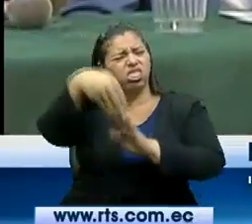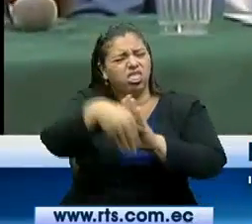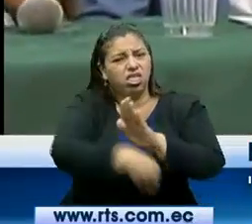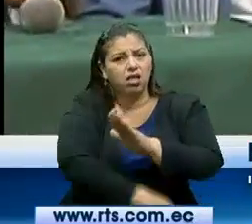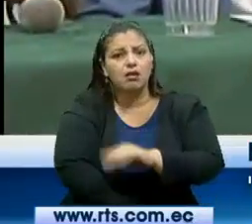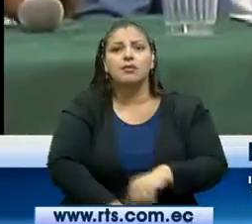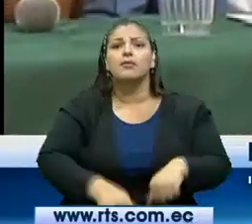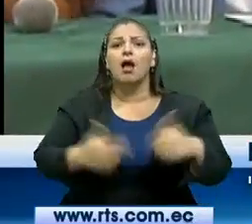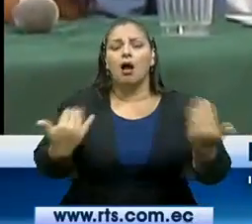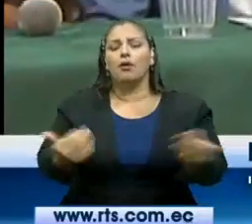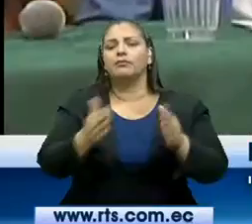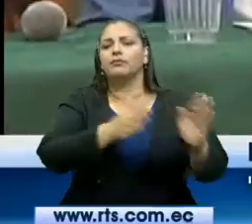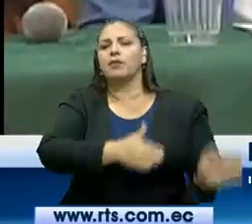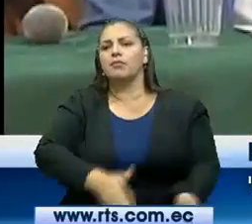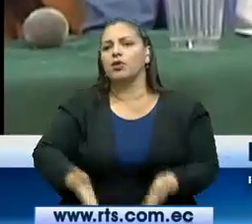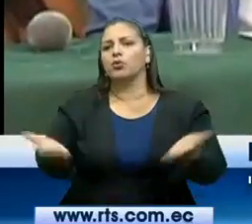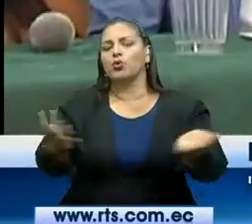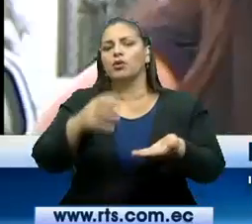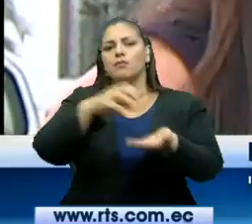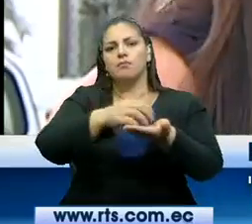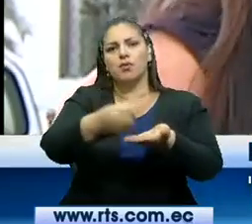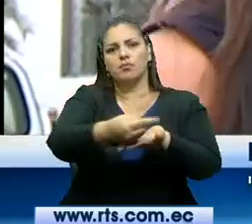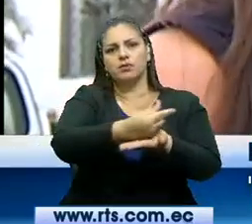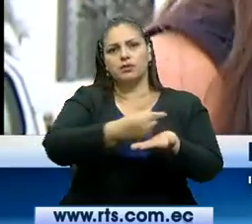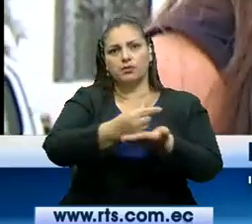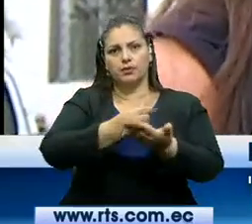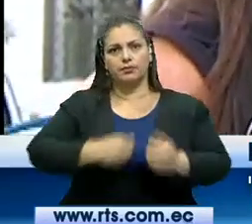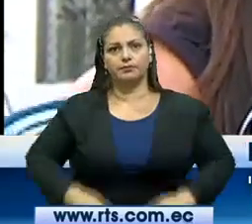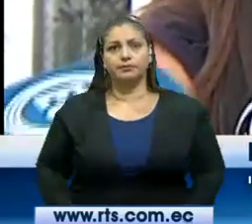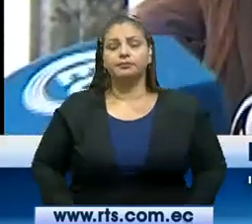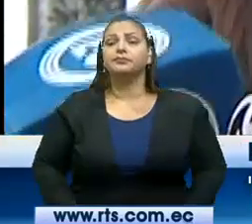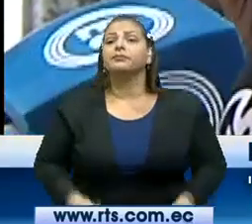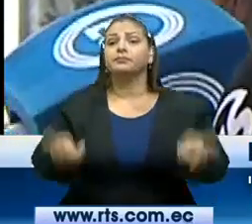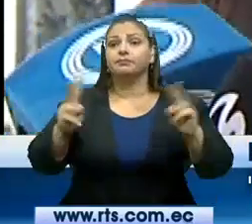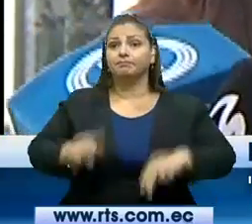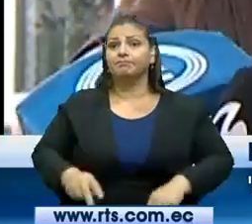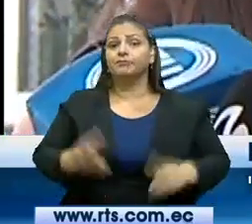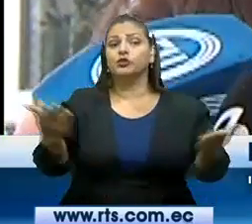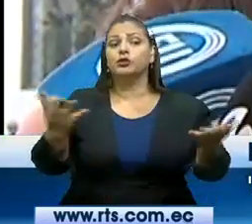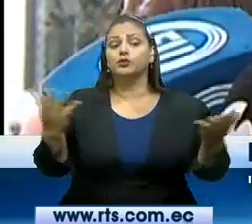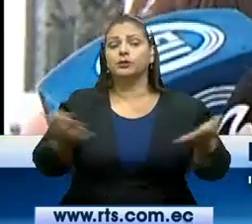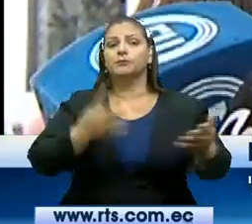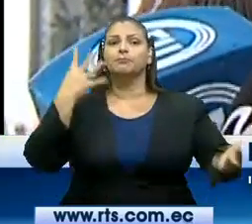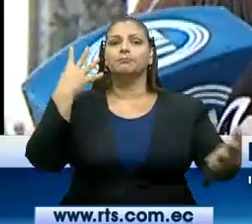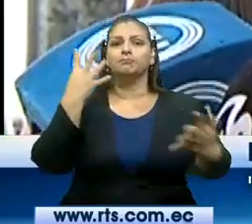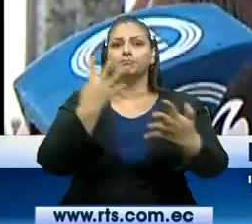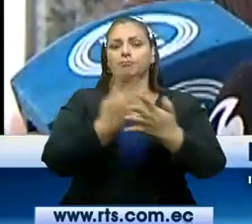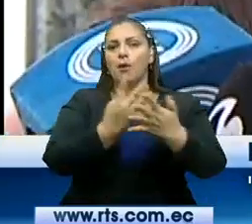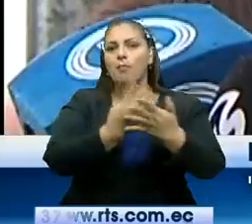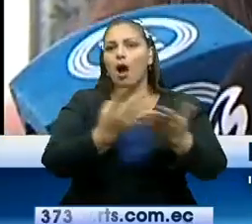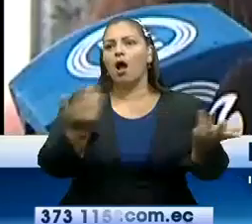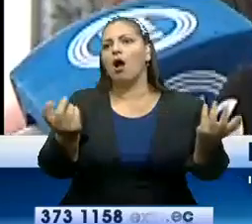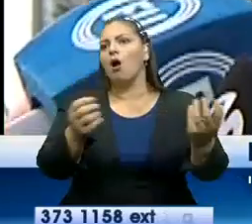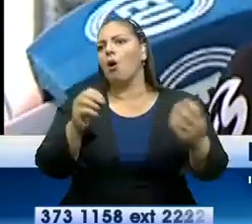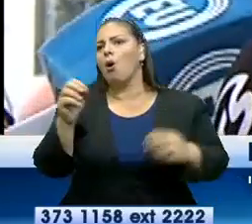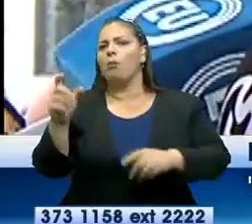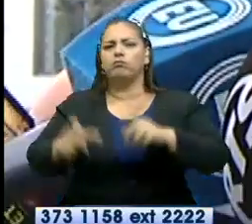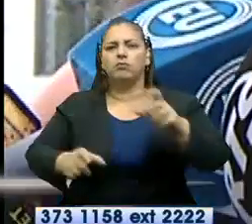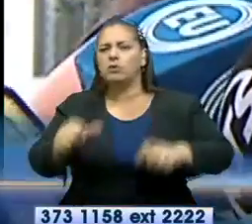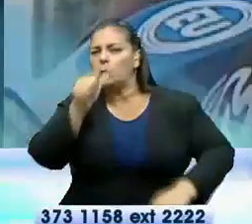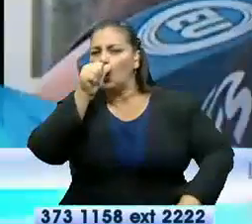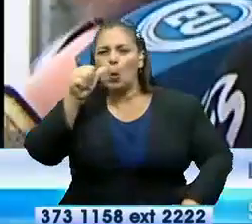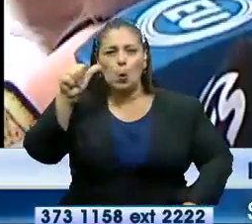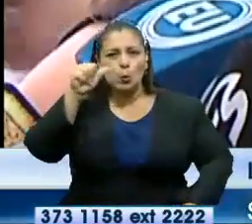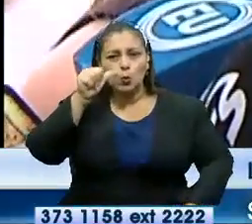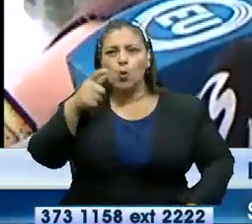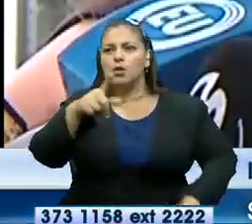otros puntos más. La atención que también se brinda desde los centros privados de tratamiento de adicciones va a sumarse también